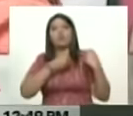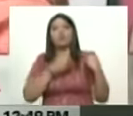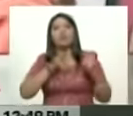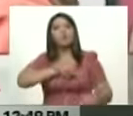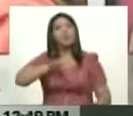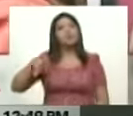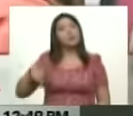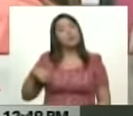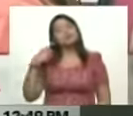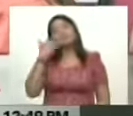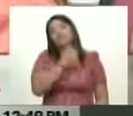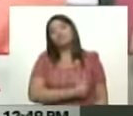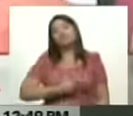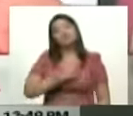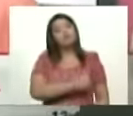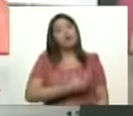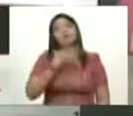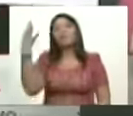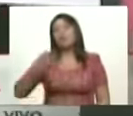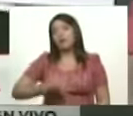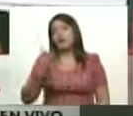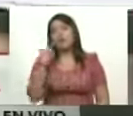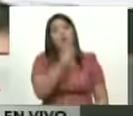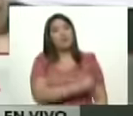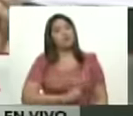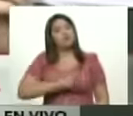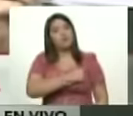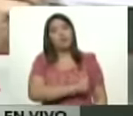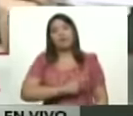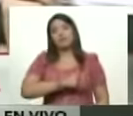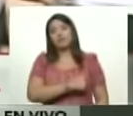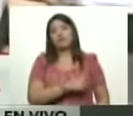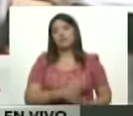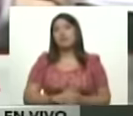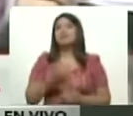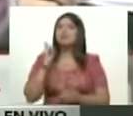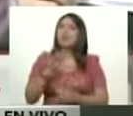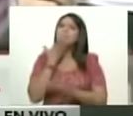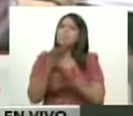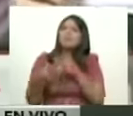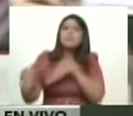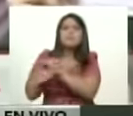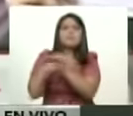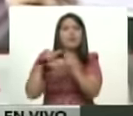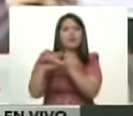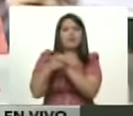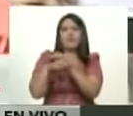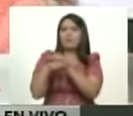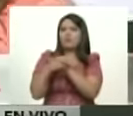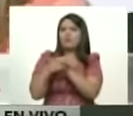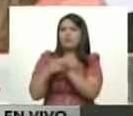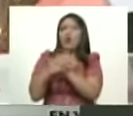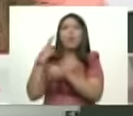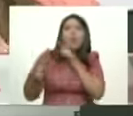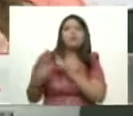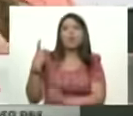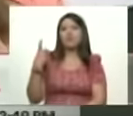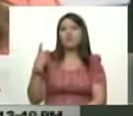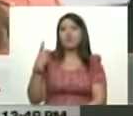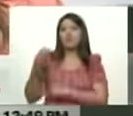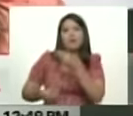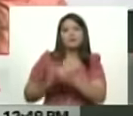y lamentamos de verdad mucho, hay que decirlo, hay que pedir perdón por lo que no hicimos,